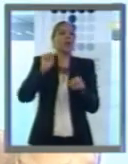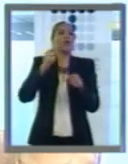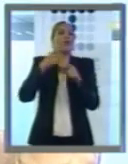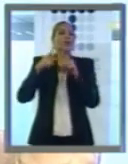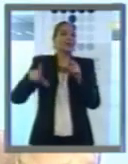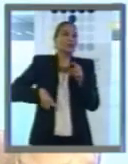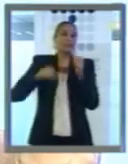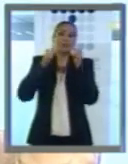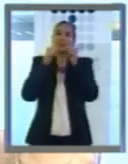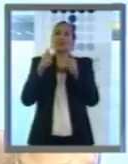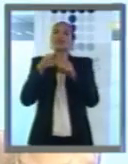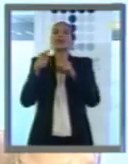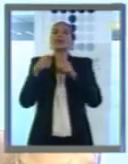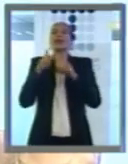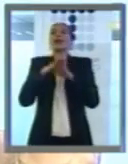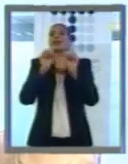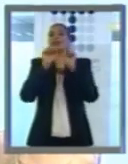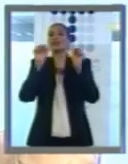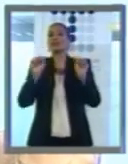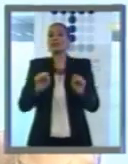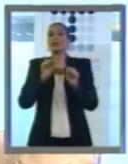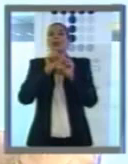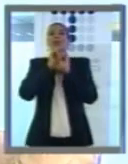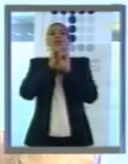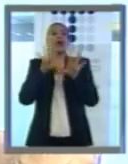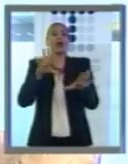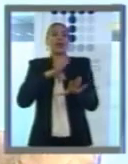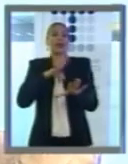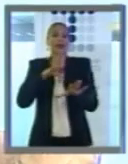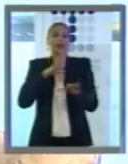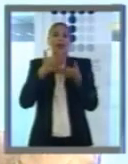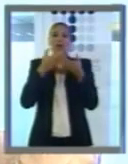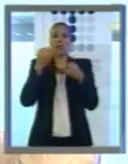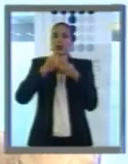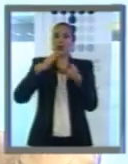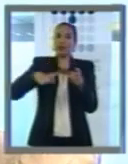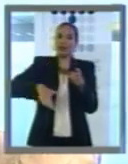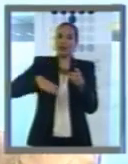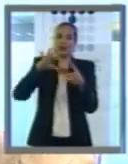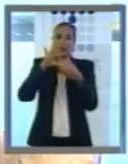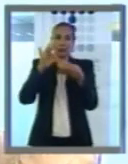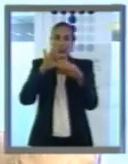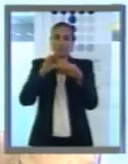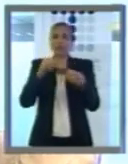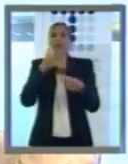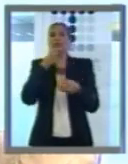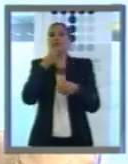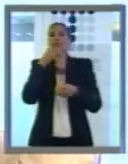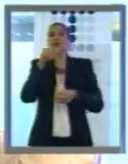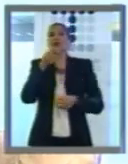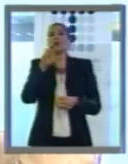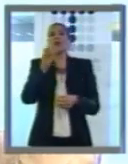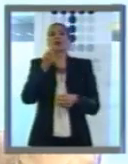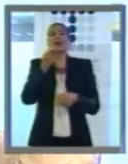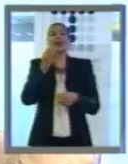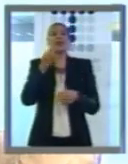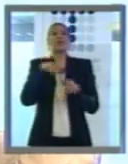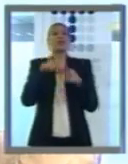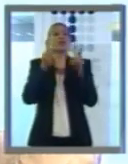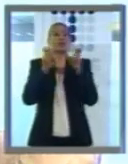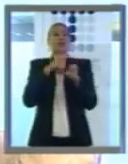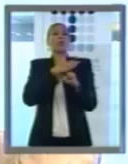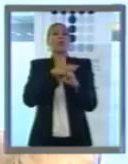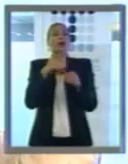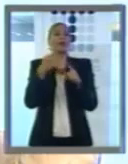la puesta en marcha de complejos sistemas de información. Ahorita que decía el auditor Juan Manuel Portal el tema de las